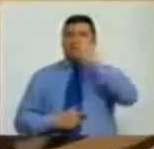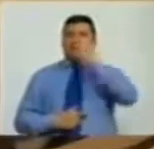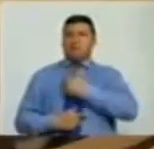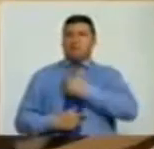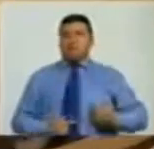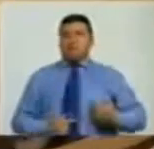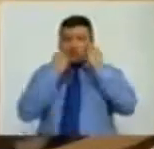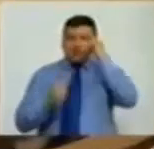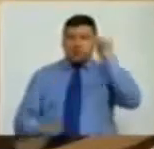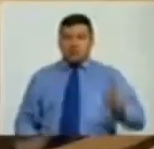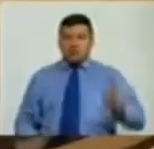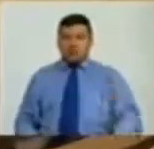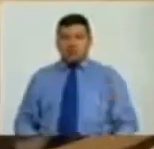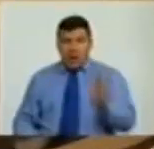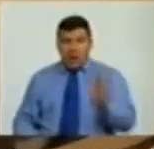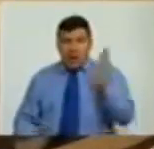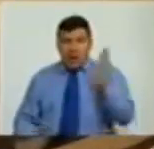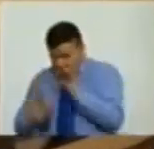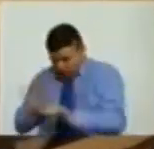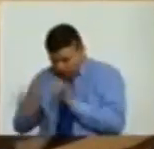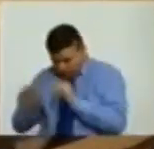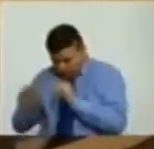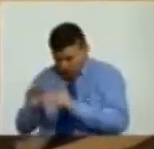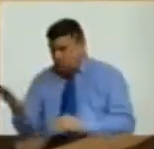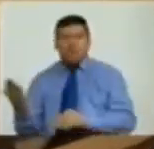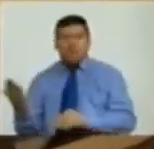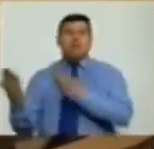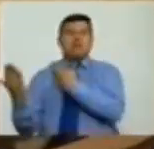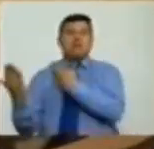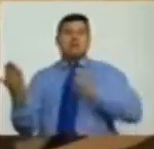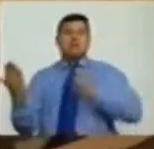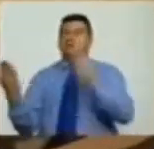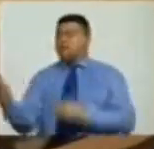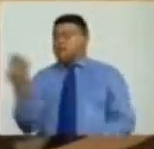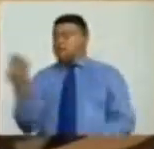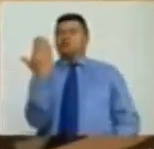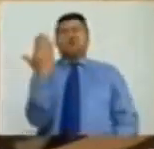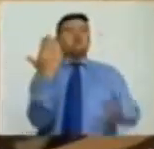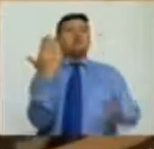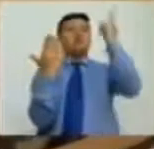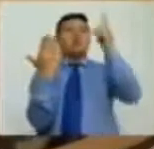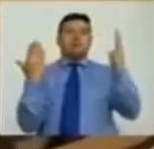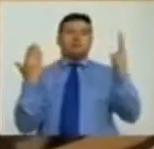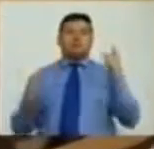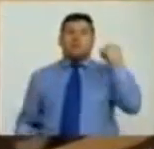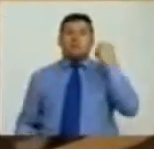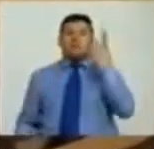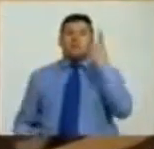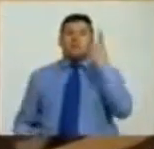Quien le redactó el discurso al presidente Santos del 20 de julio, dijo lo siguiente: